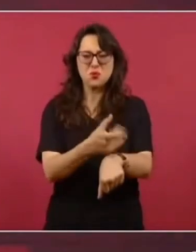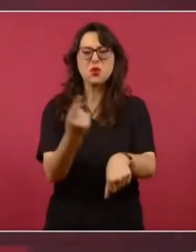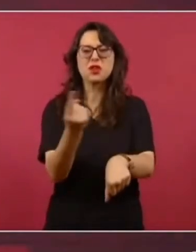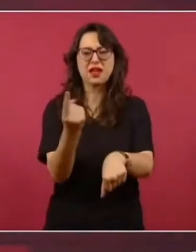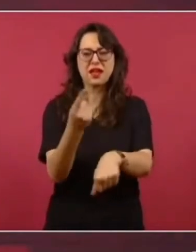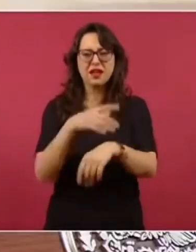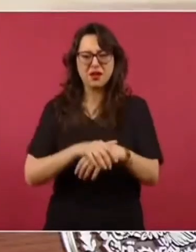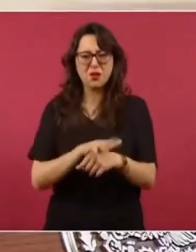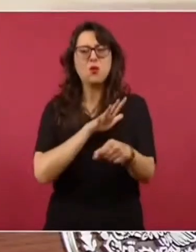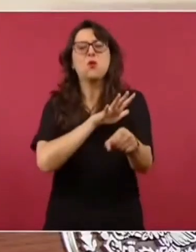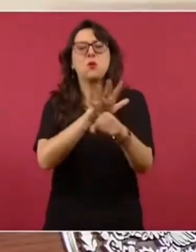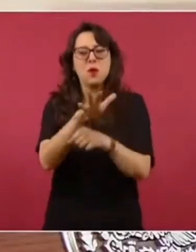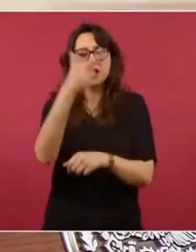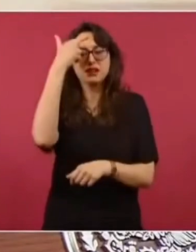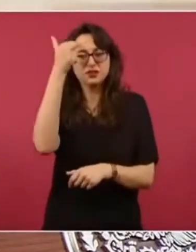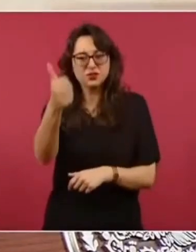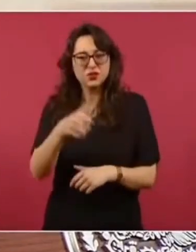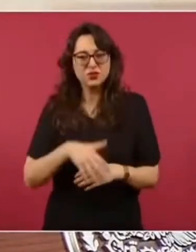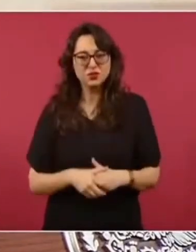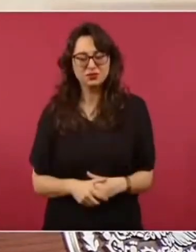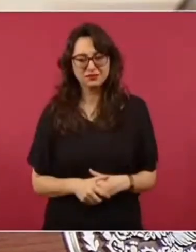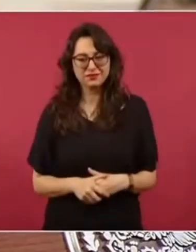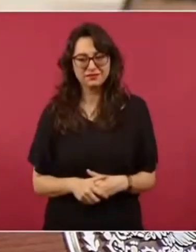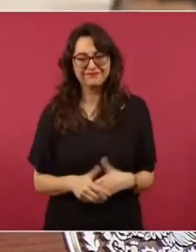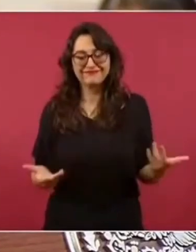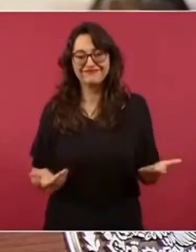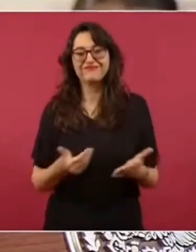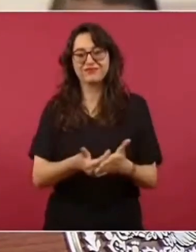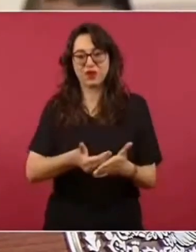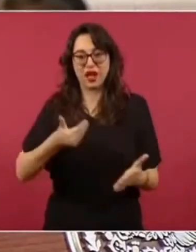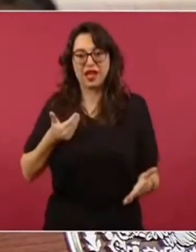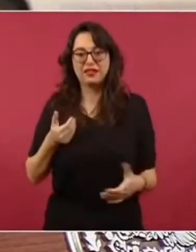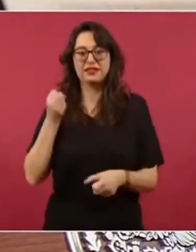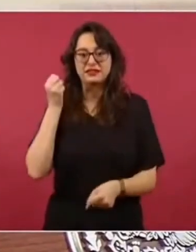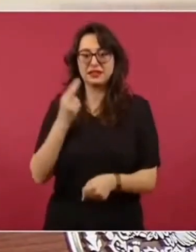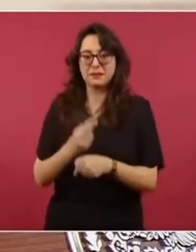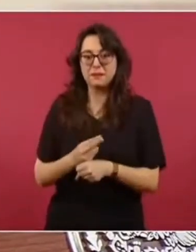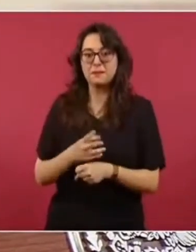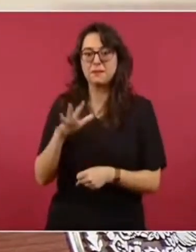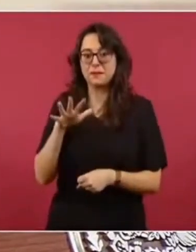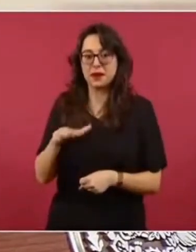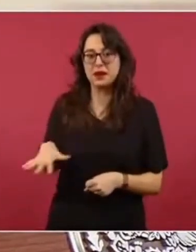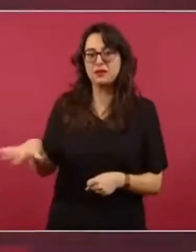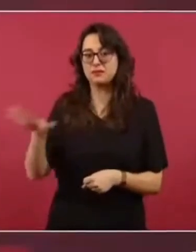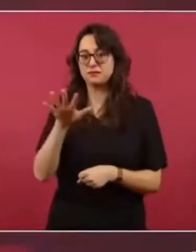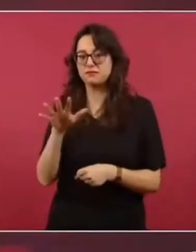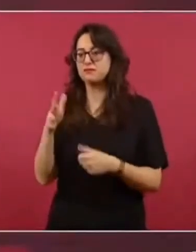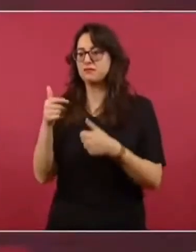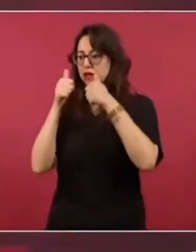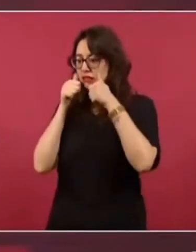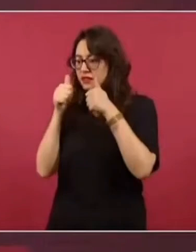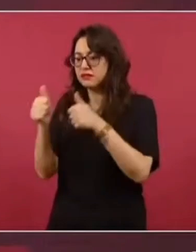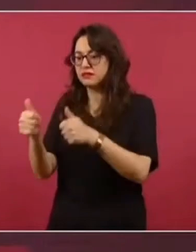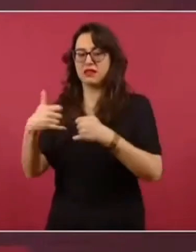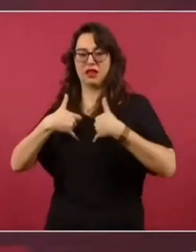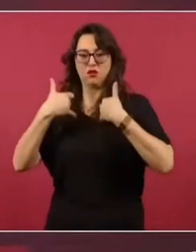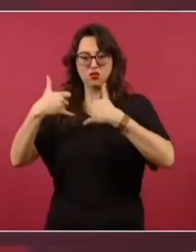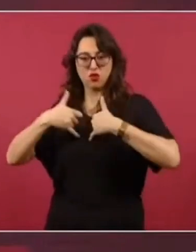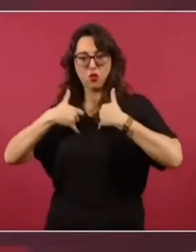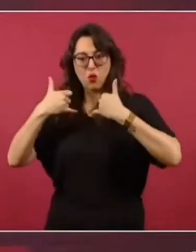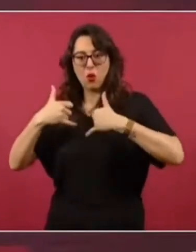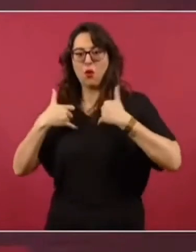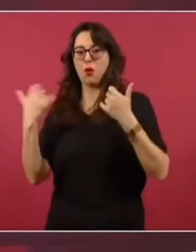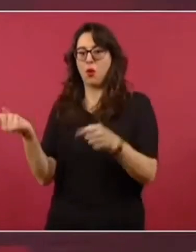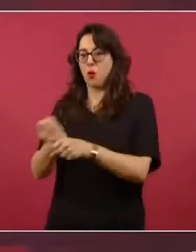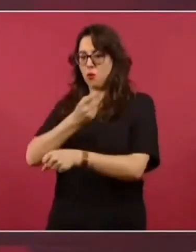jóvenes, que tengan garantizado el derecho al estudio, el derecho al trabajo. Es